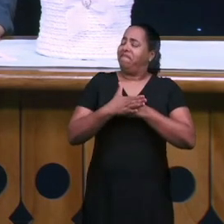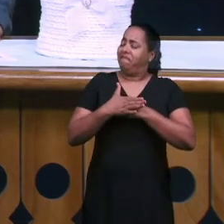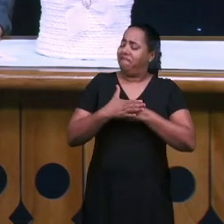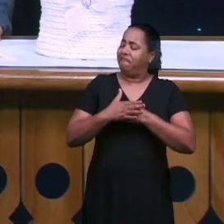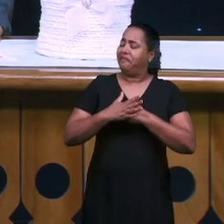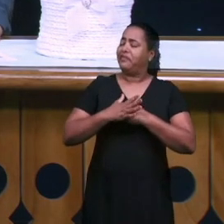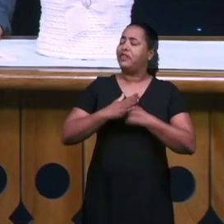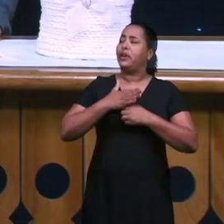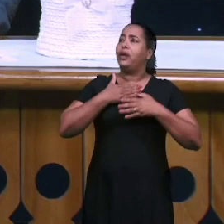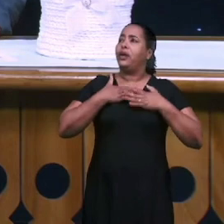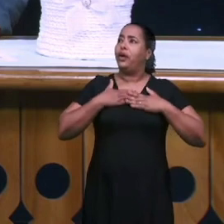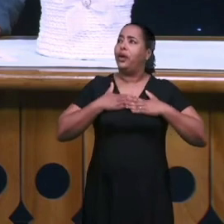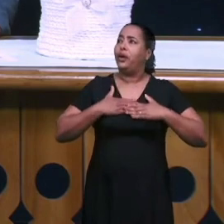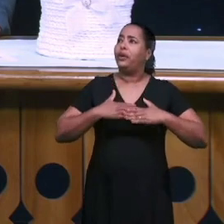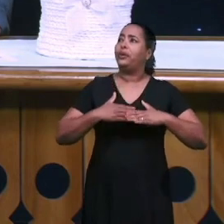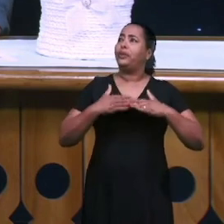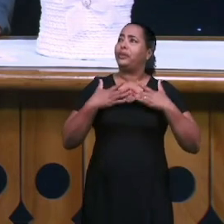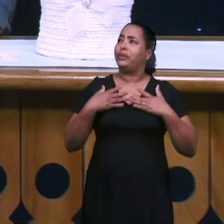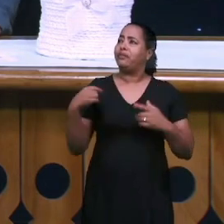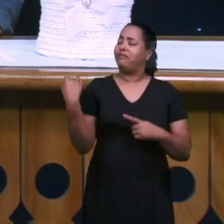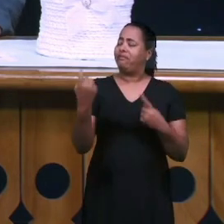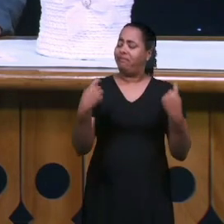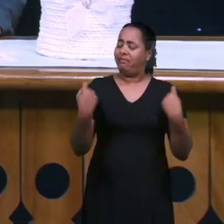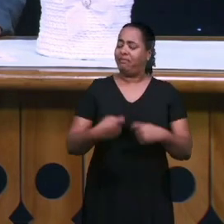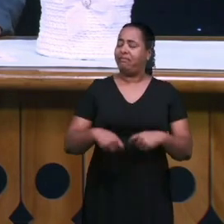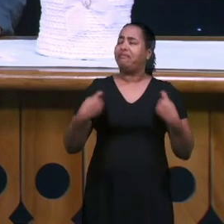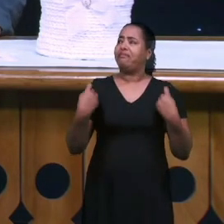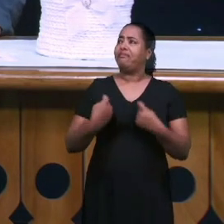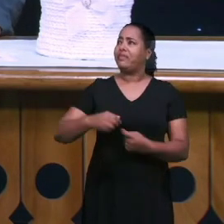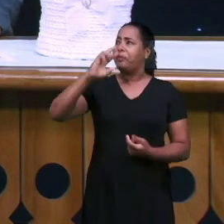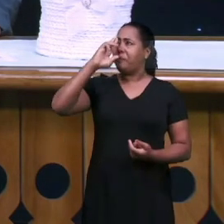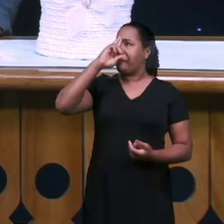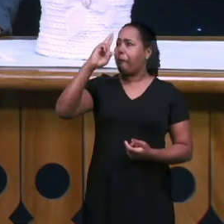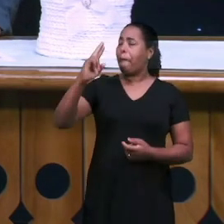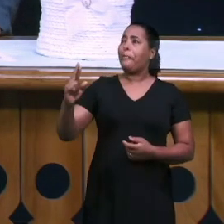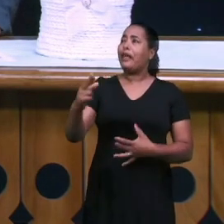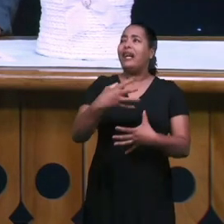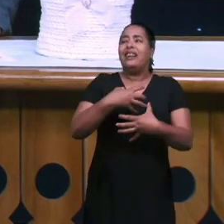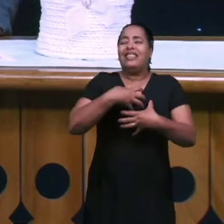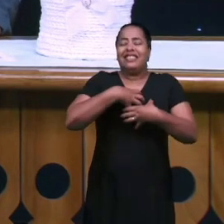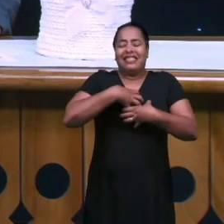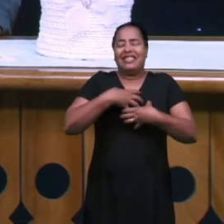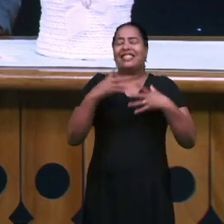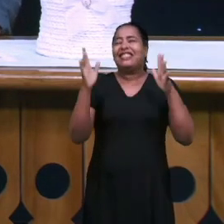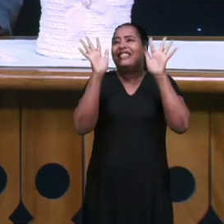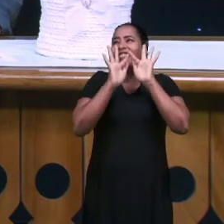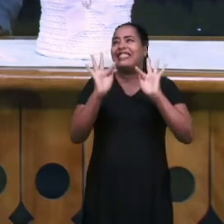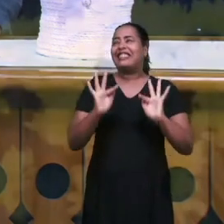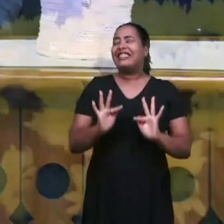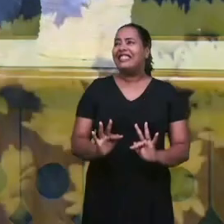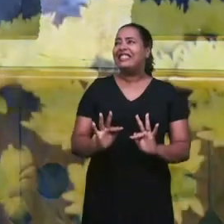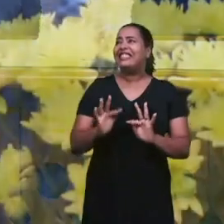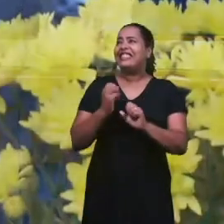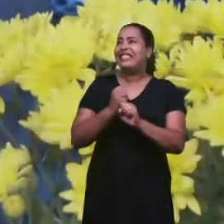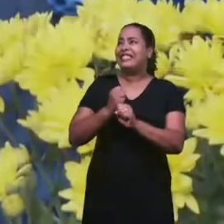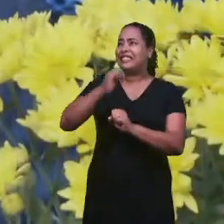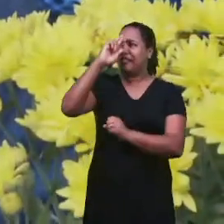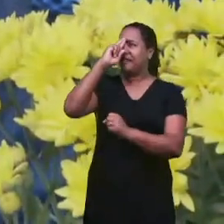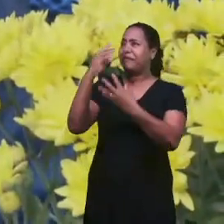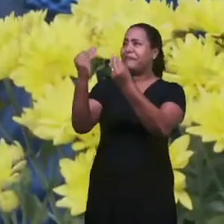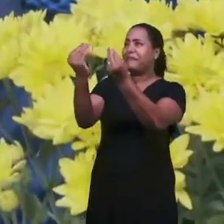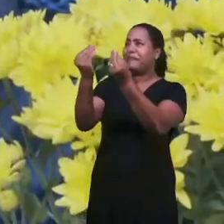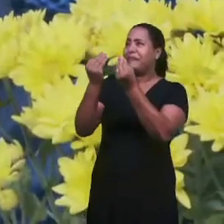consolado, y nosotros necesitamos, Señor Dios, de ti, y estamos felices por esta obra que tú nos